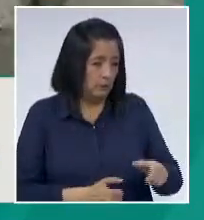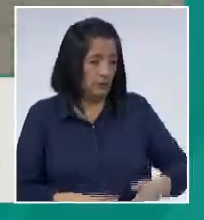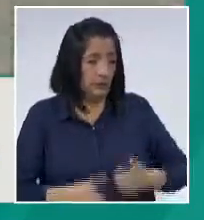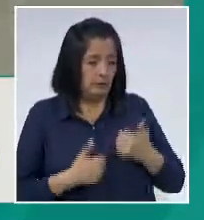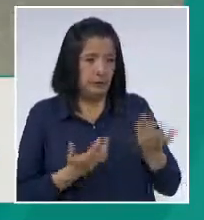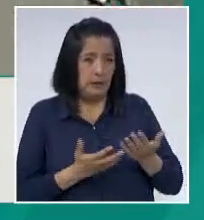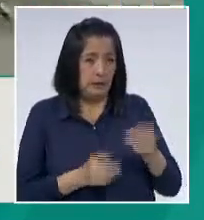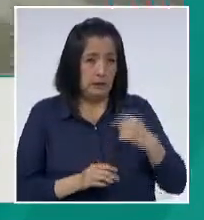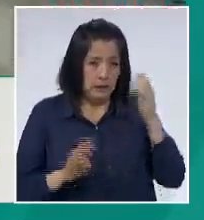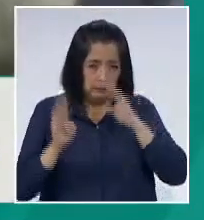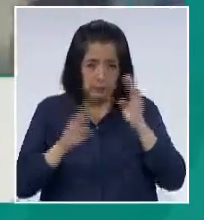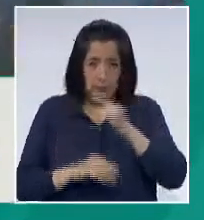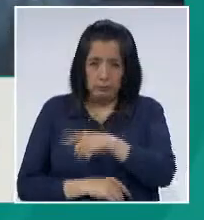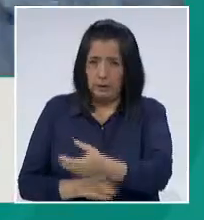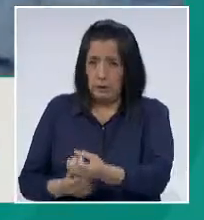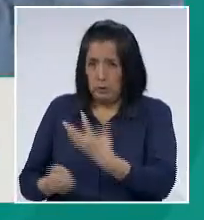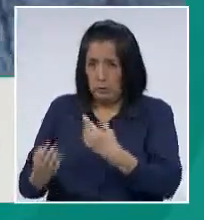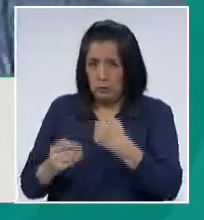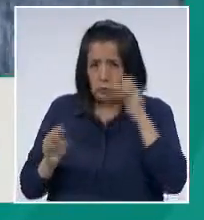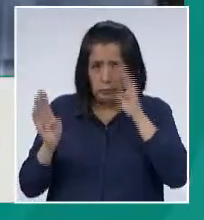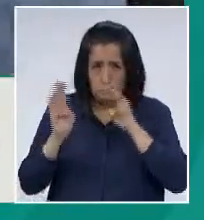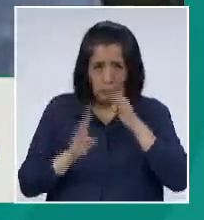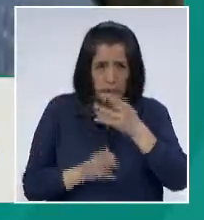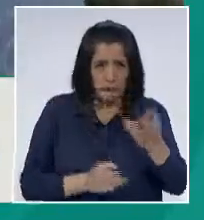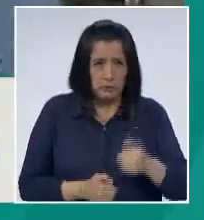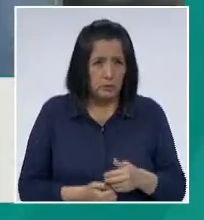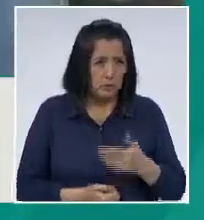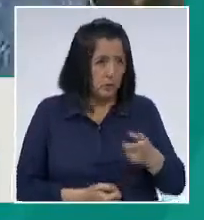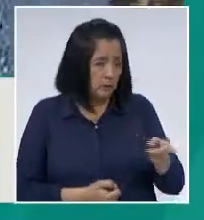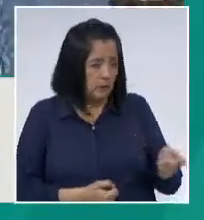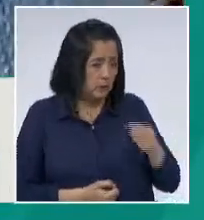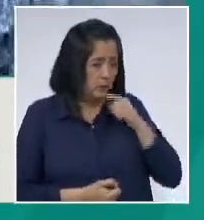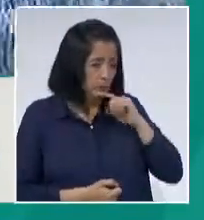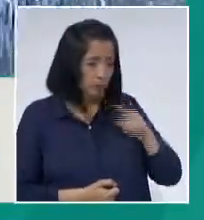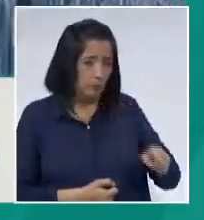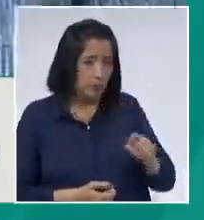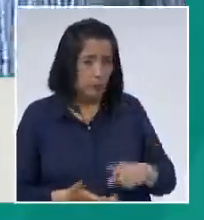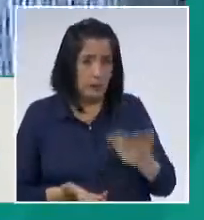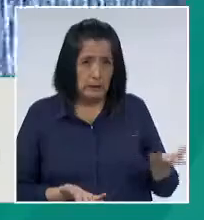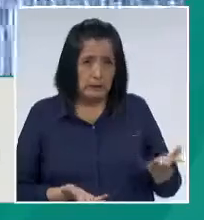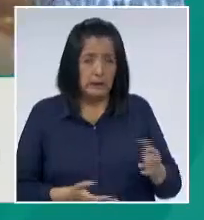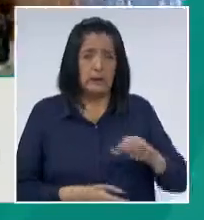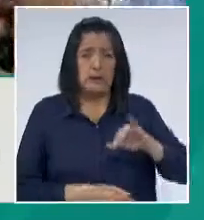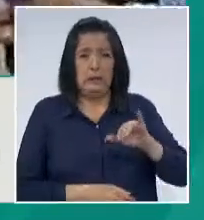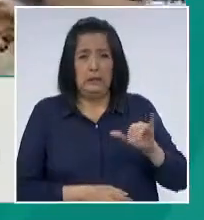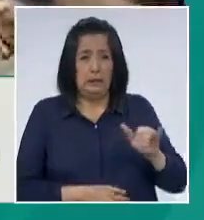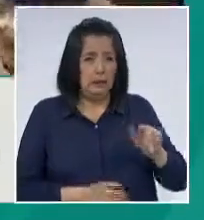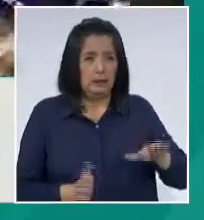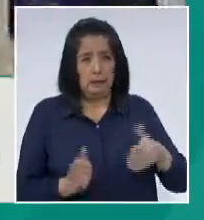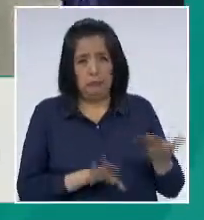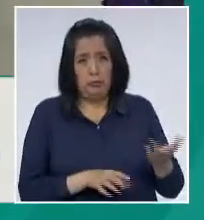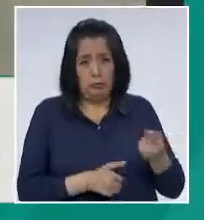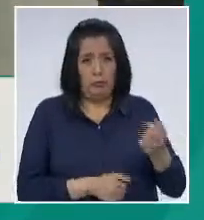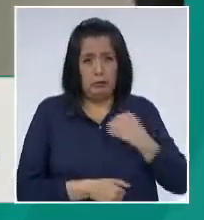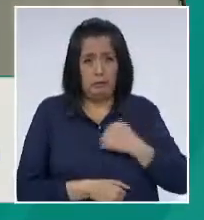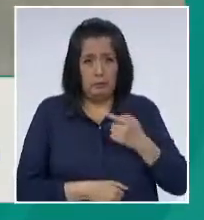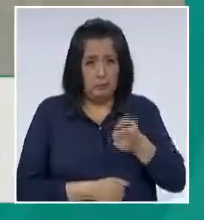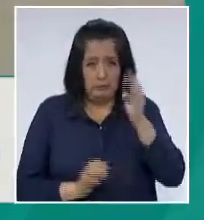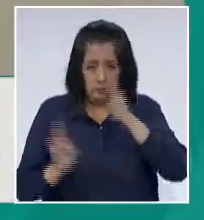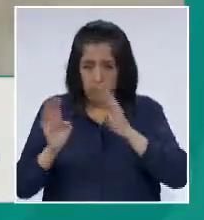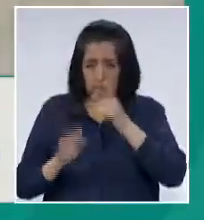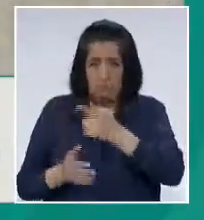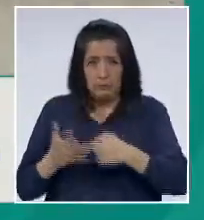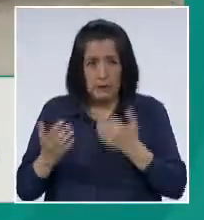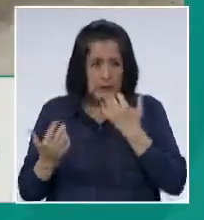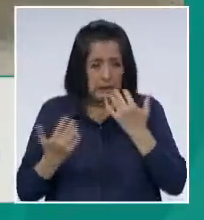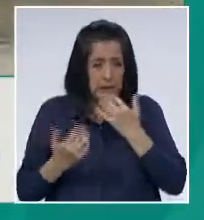preocupada. Rápidamente, señora, cuéntenos, ¿no?, su preocupación, así como esta señora, la vecina, la señora Yanque, quien falleció lamentablemente, ¿no? ¿Usted está preocupada? ¿Teme